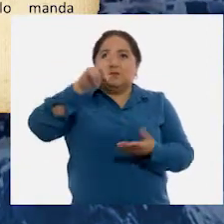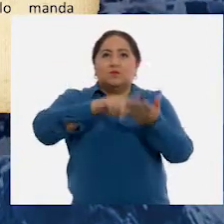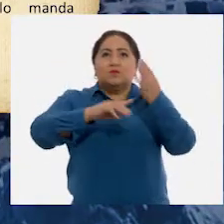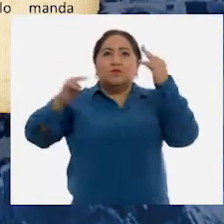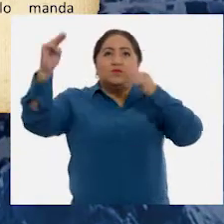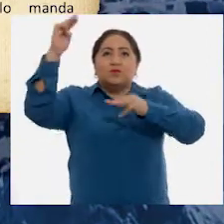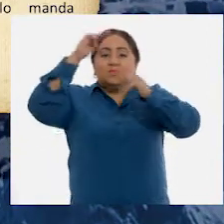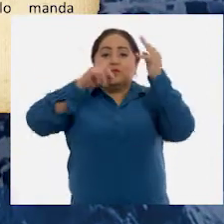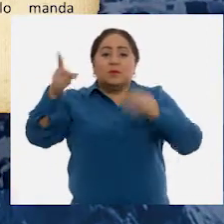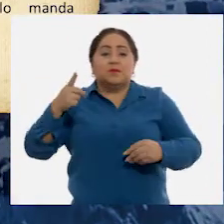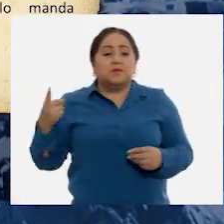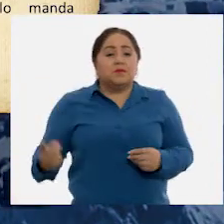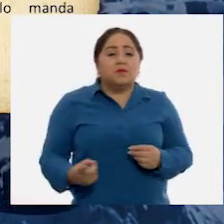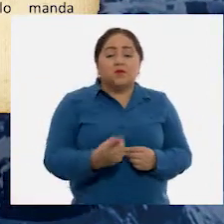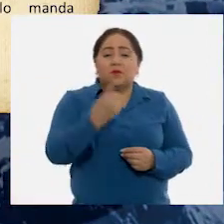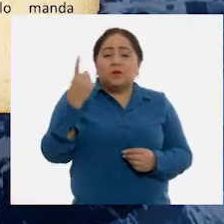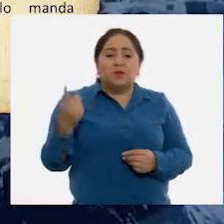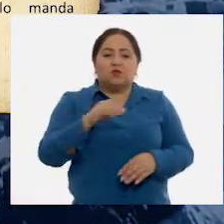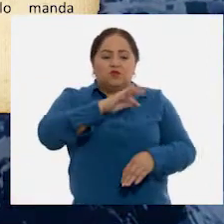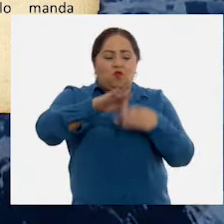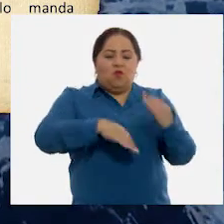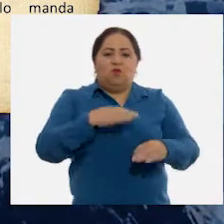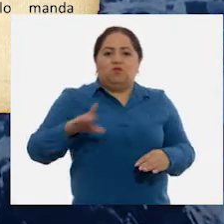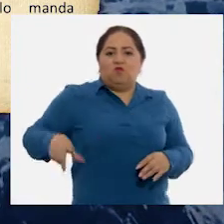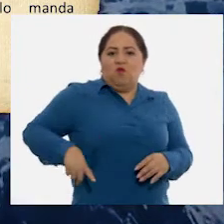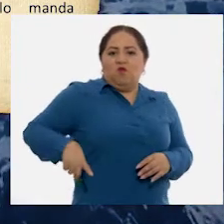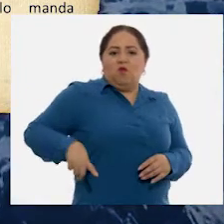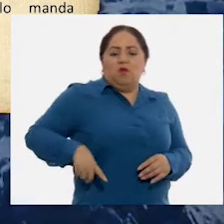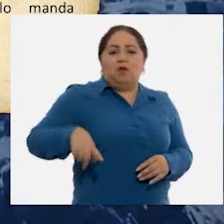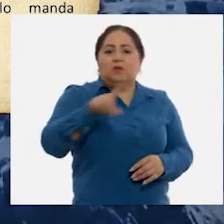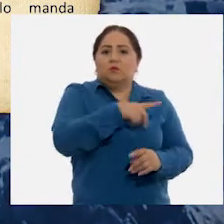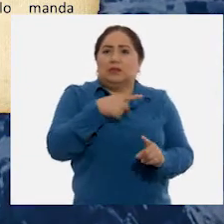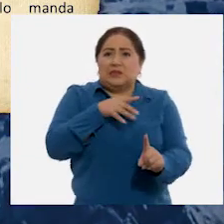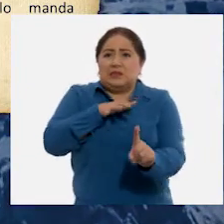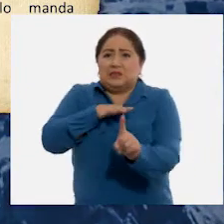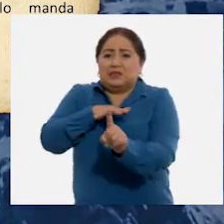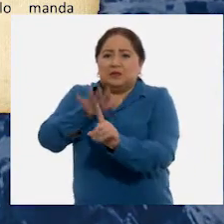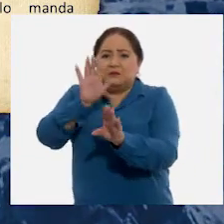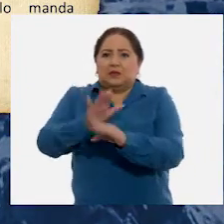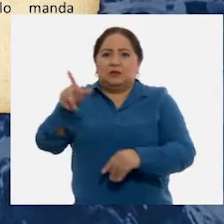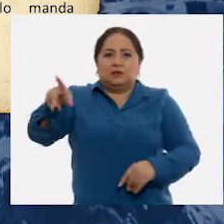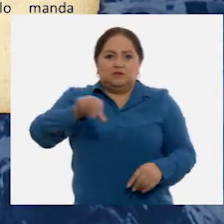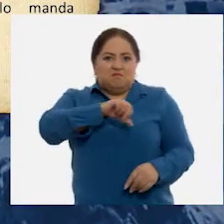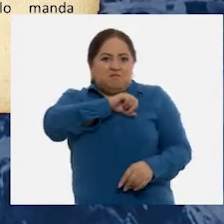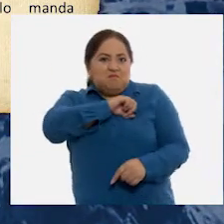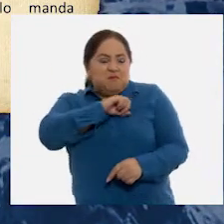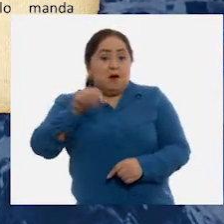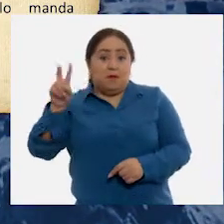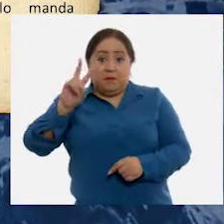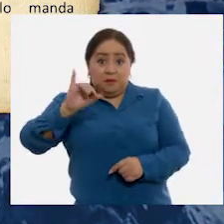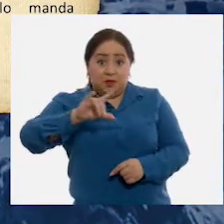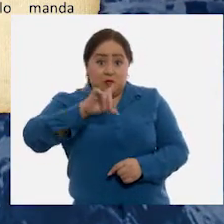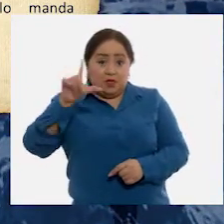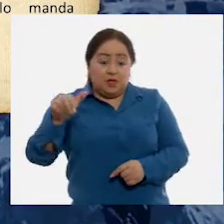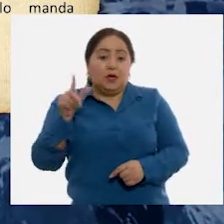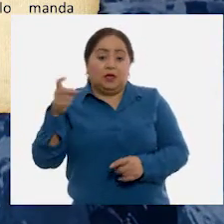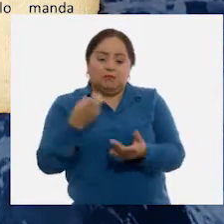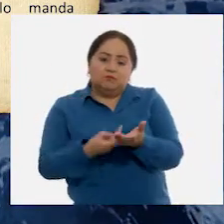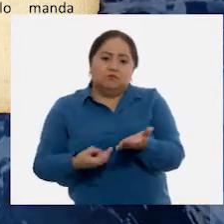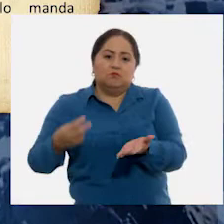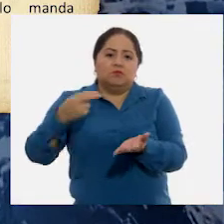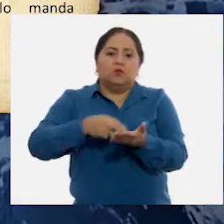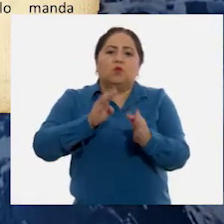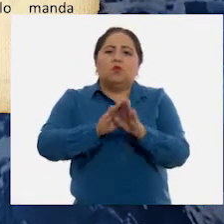la eterna víctima de todos los gobiernos que lo persiguen como a una fiera. Villa es la reencarnación de la